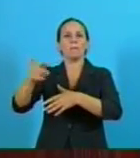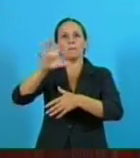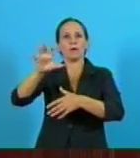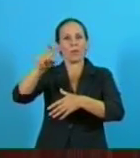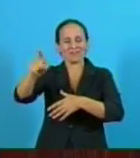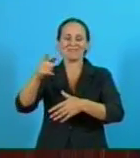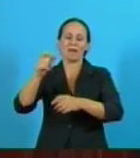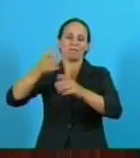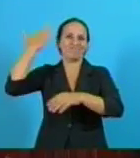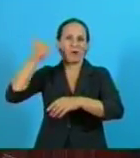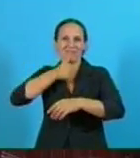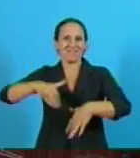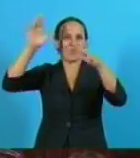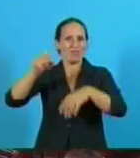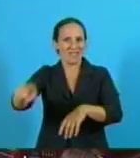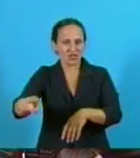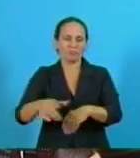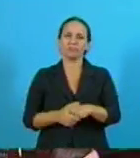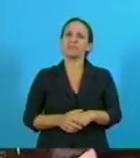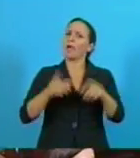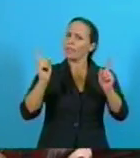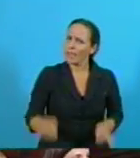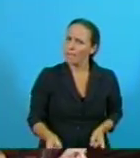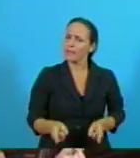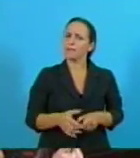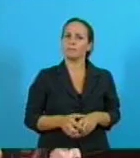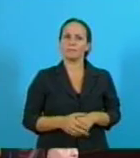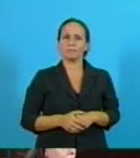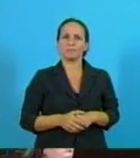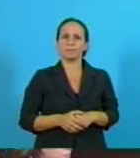provincia. También el avance...